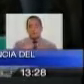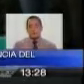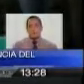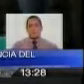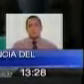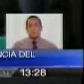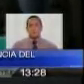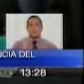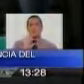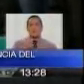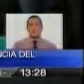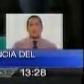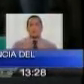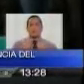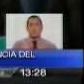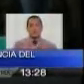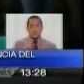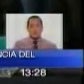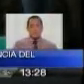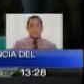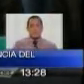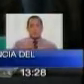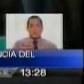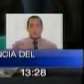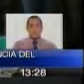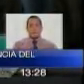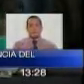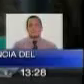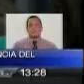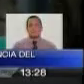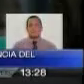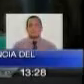utilizar porque no hubo el tiempo necesario.